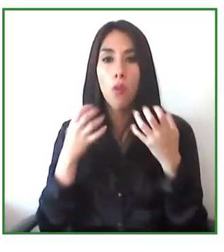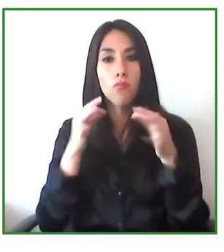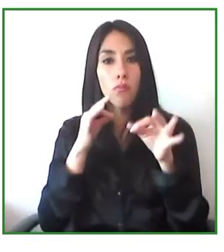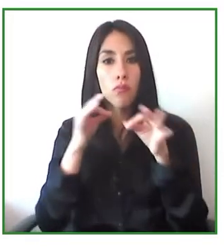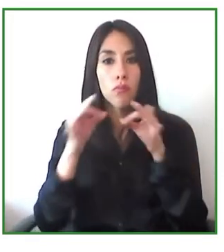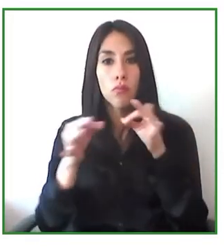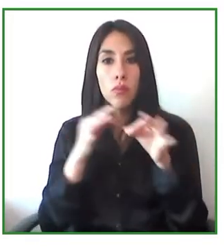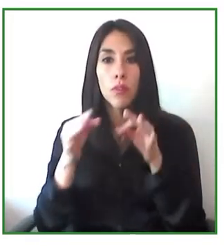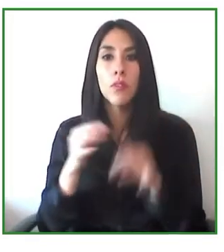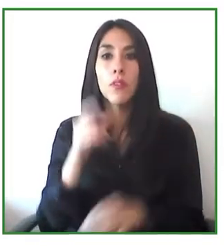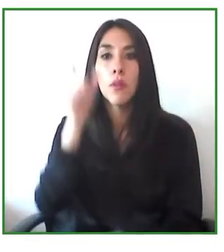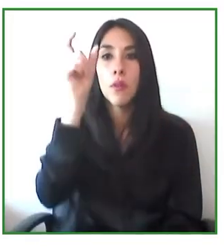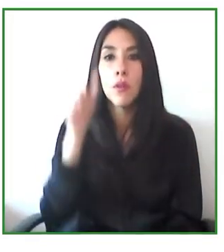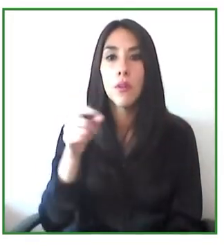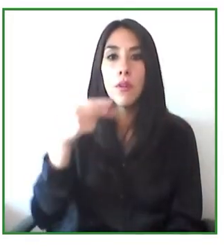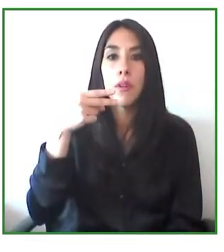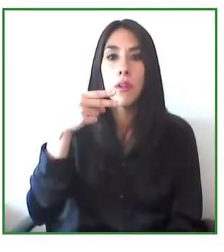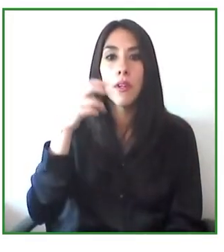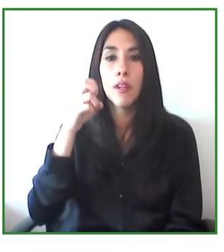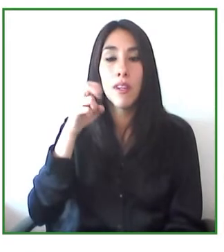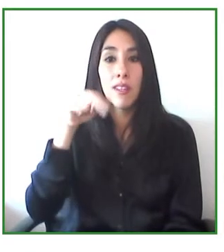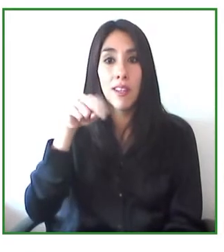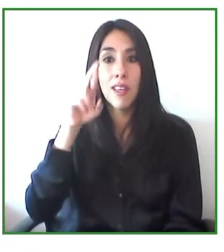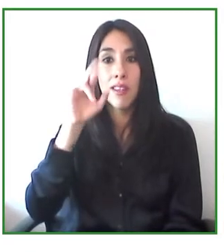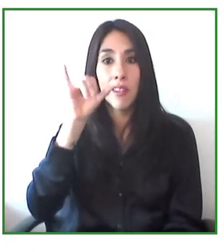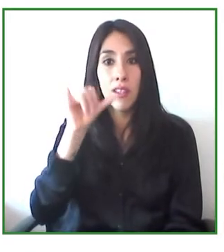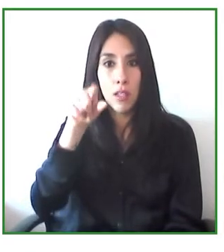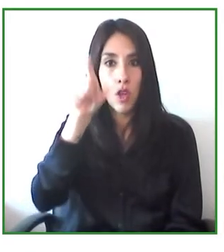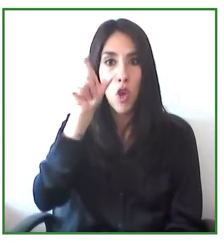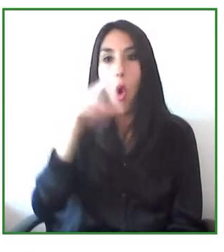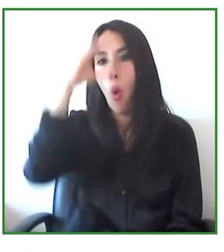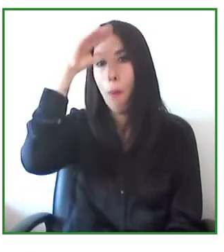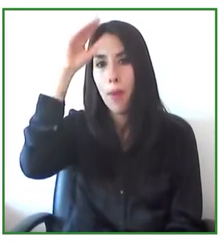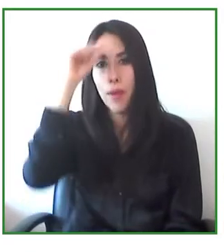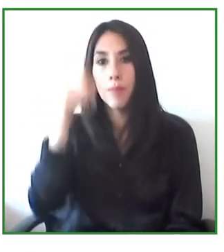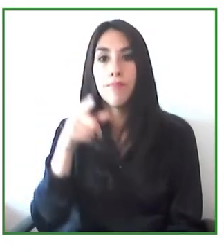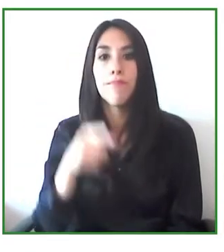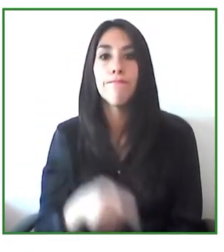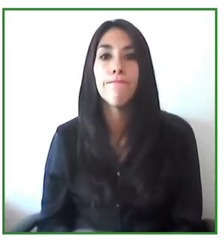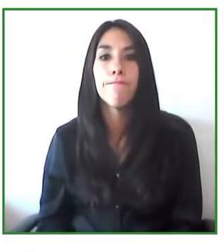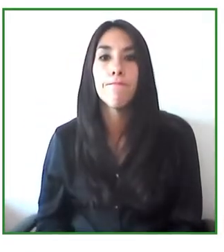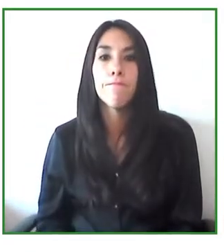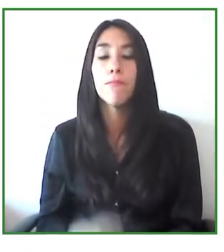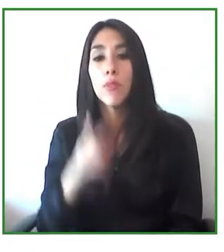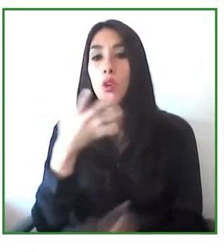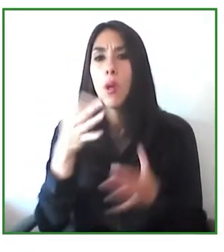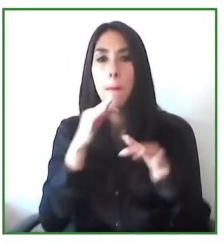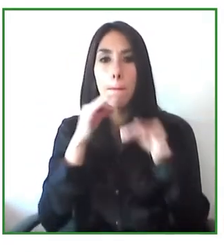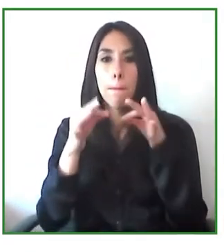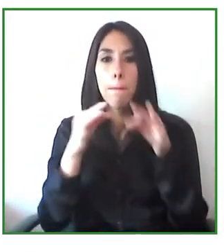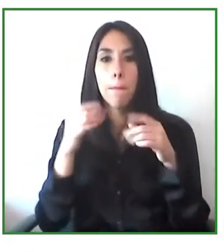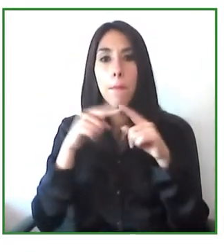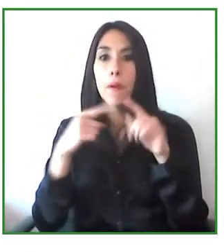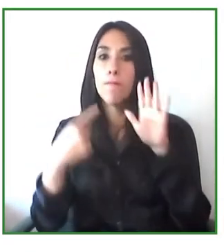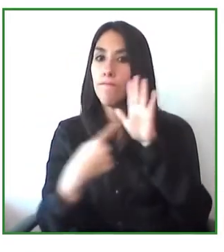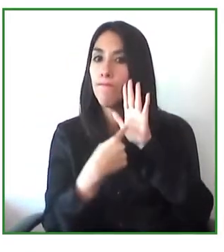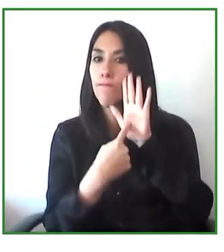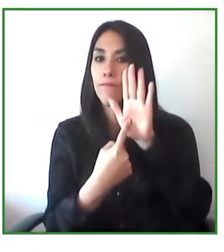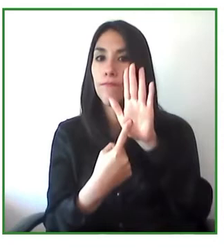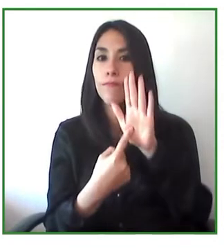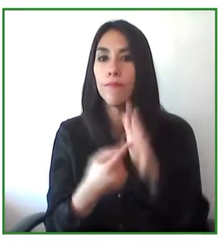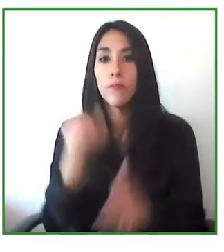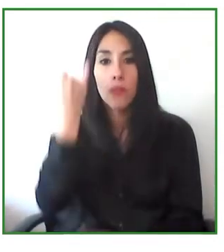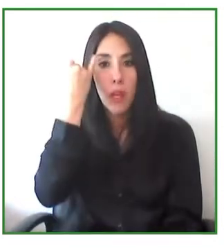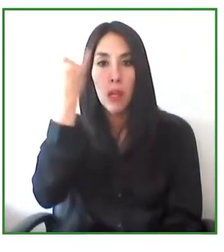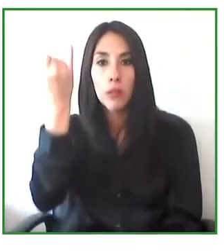la tecnología y la innovación en la vida de las personas con discapacidad auditiva, desde el trabajo de FENASCOL, las dificultades